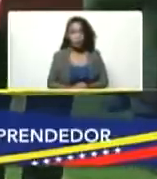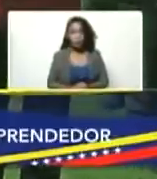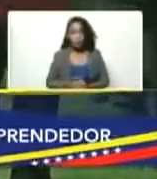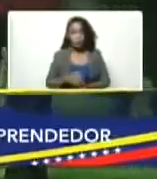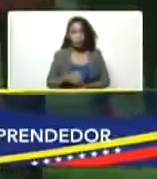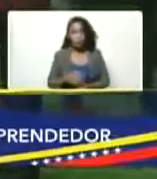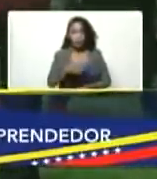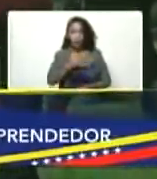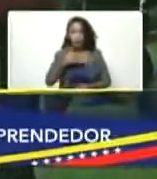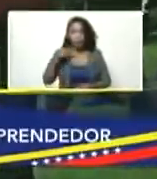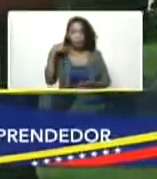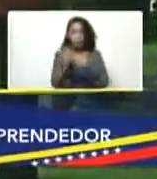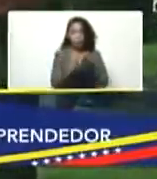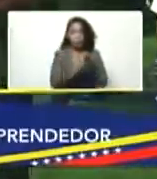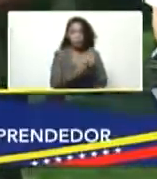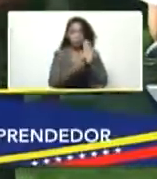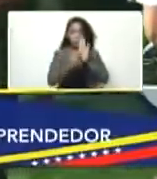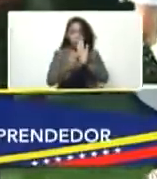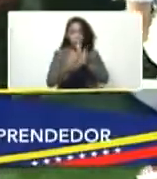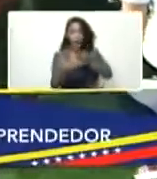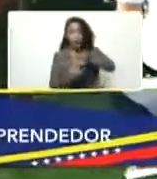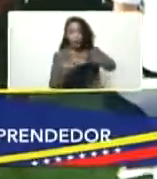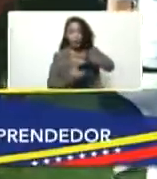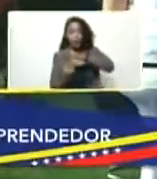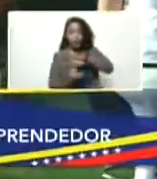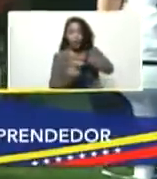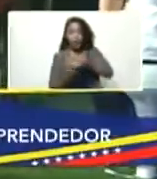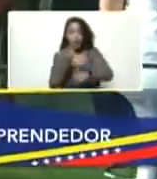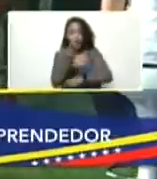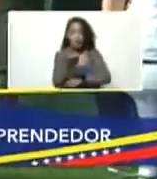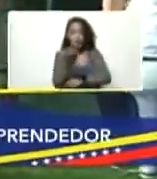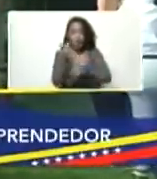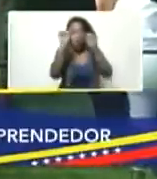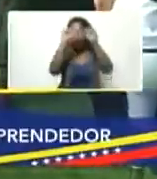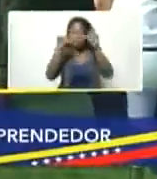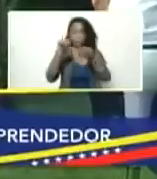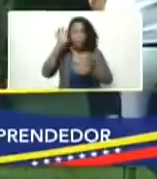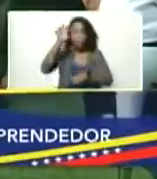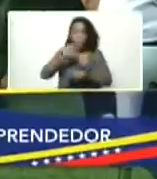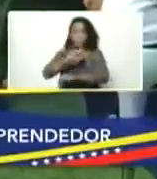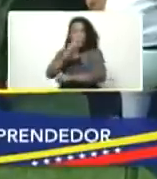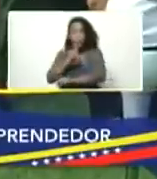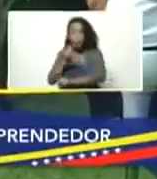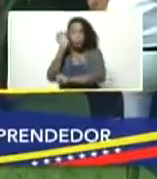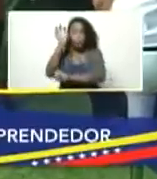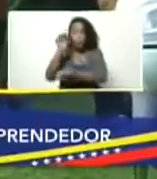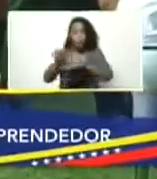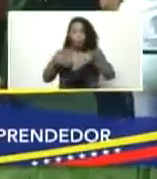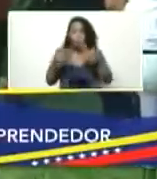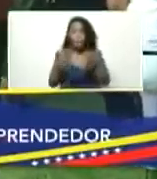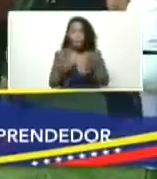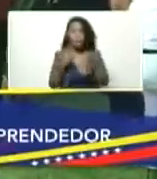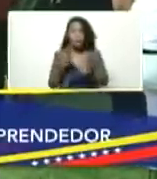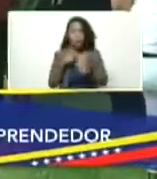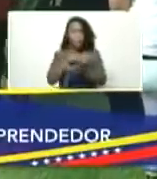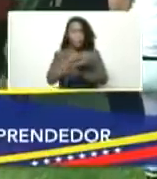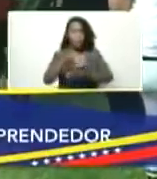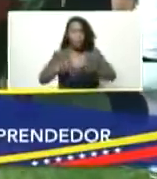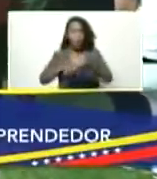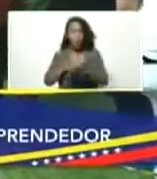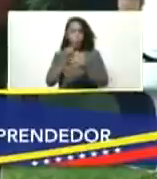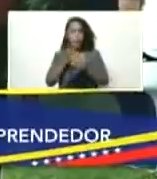Ajá, pues queremos mostrarle las instituciones que usted a través del sistema Patria le preguntó al país cuáles eran los principales problemas